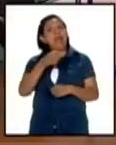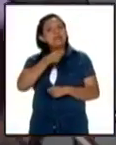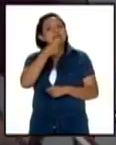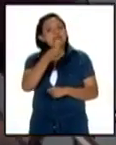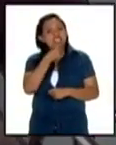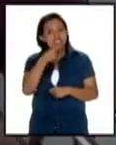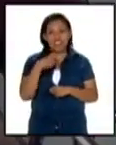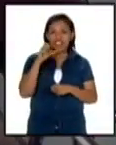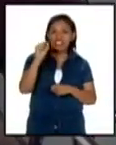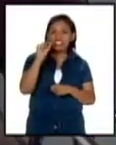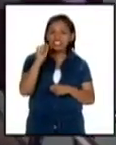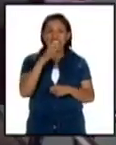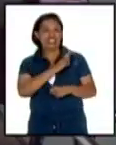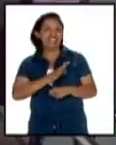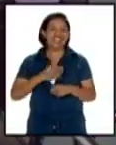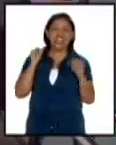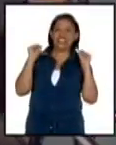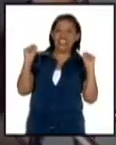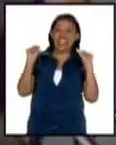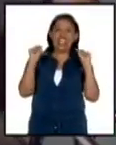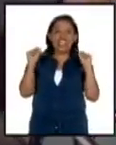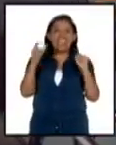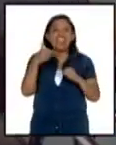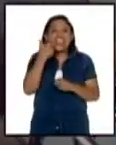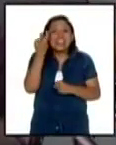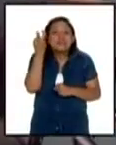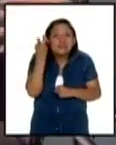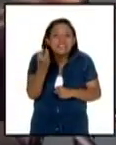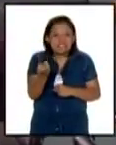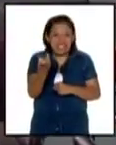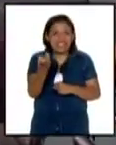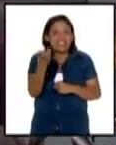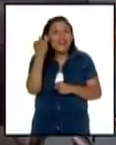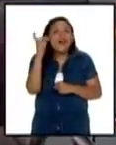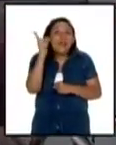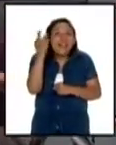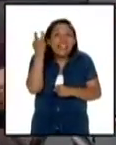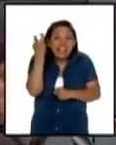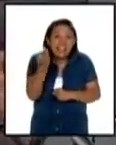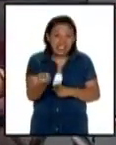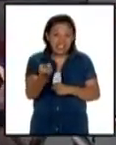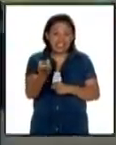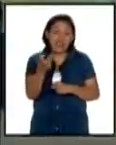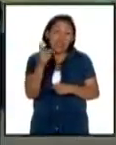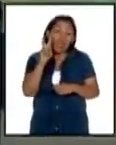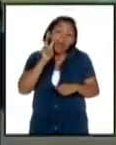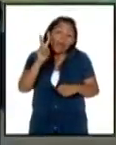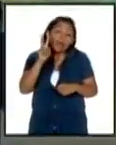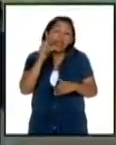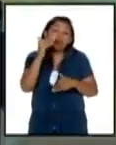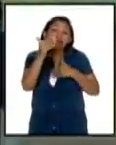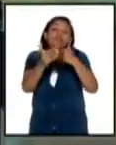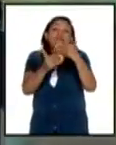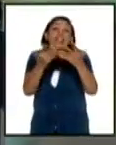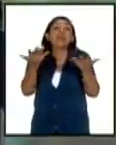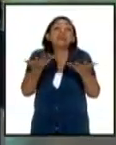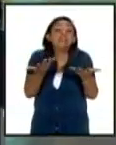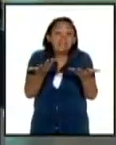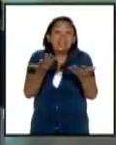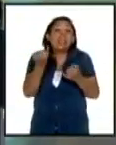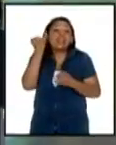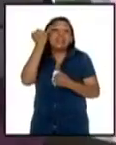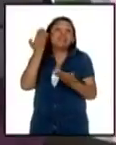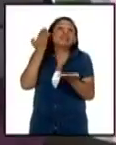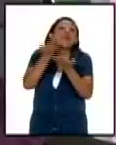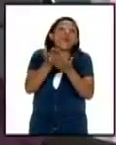cumplí 60, yupi, ¿no? Y vamos eso para adelante. Eso ¿no? es lo que y esperamos, ¿no? Y vamos a ver qué podemos construir, qué podemos generar, claro. qué podemos